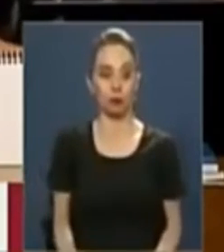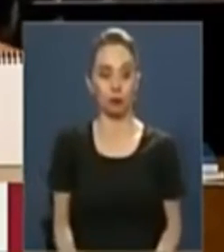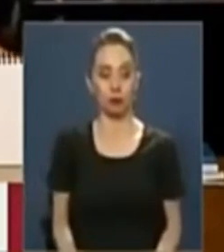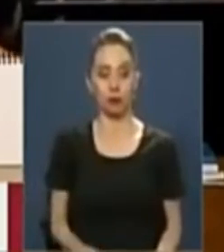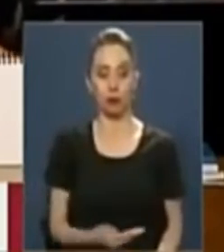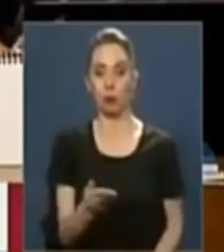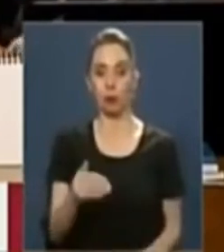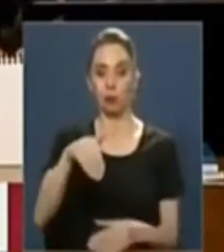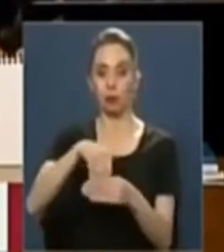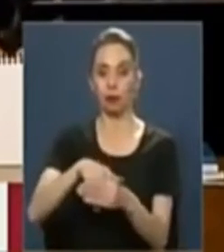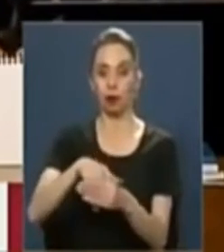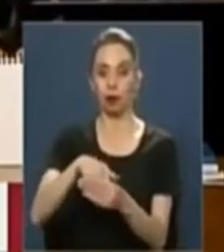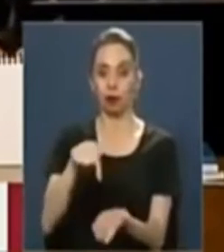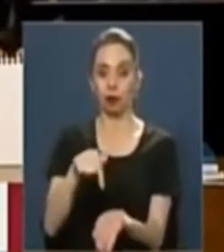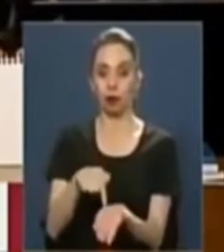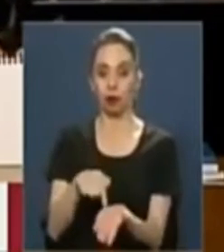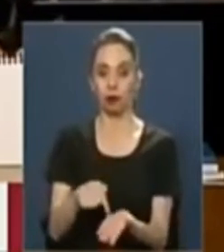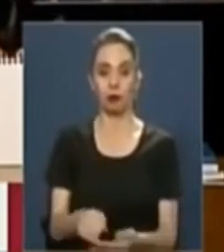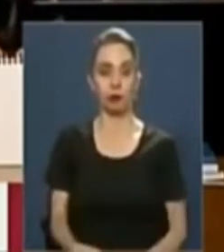En votación.